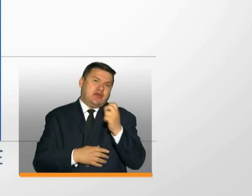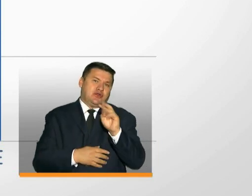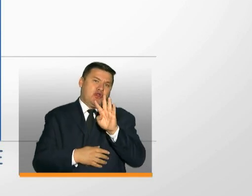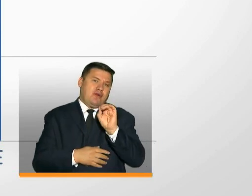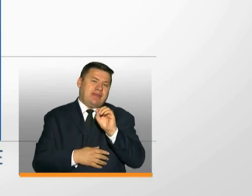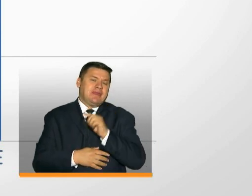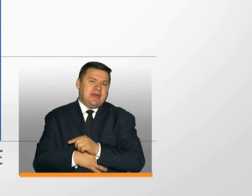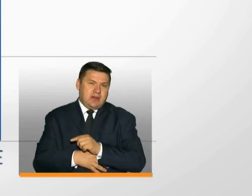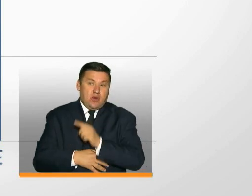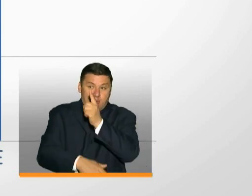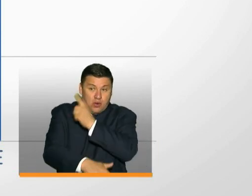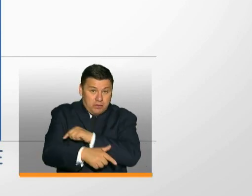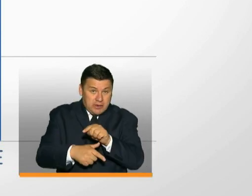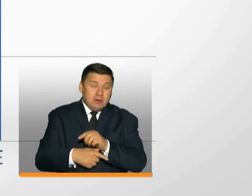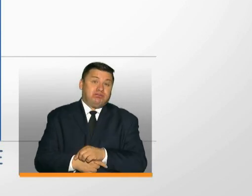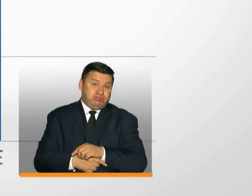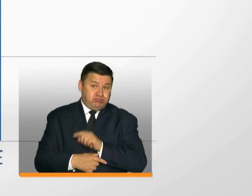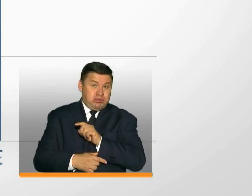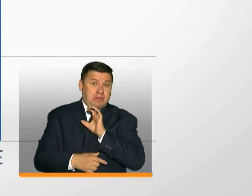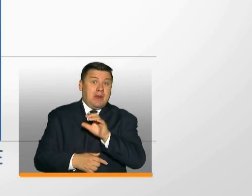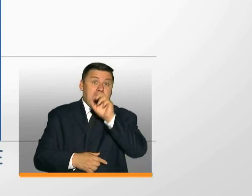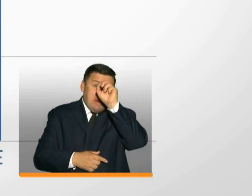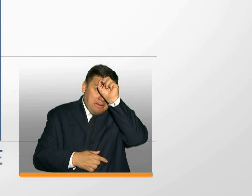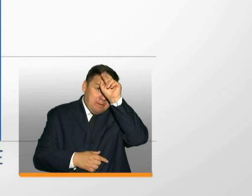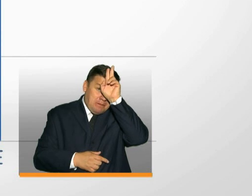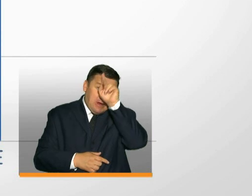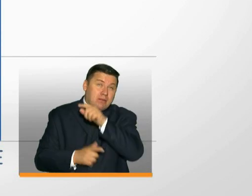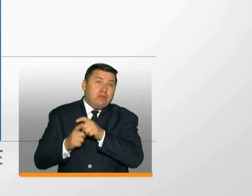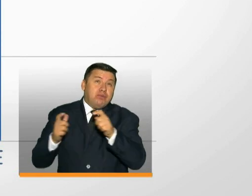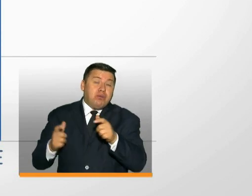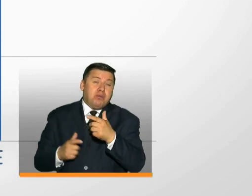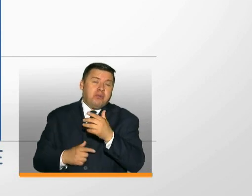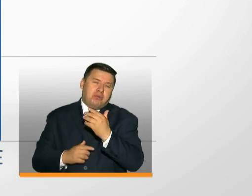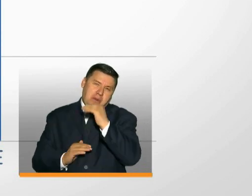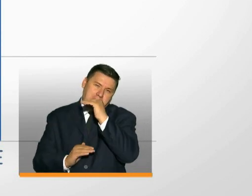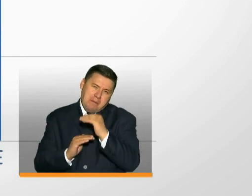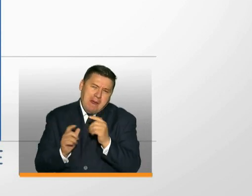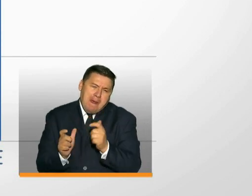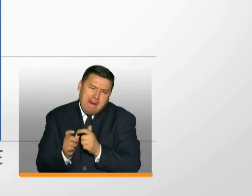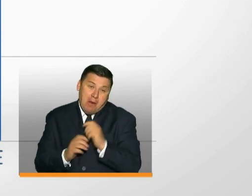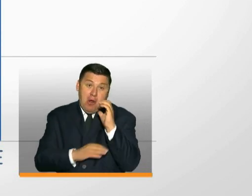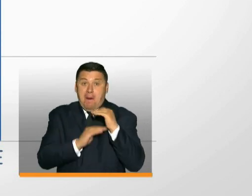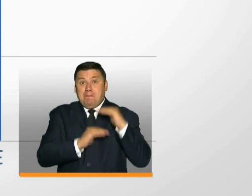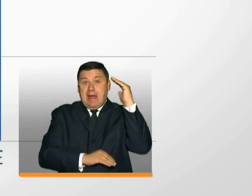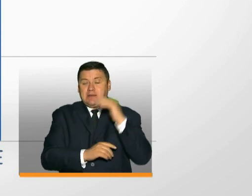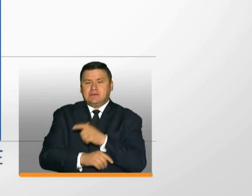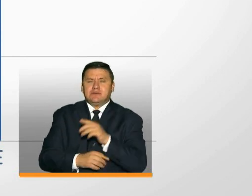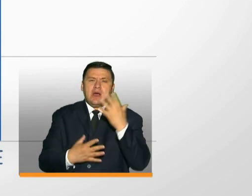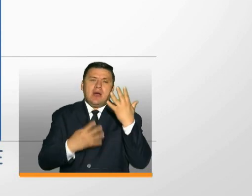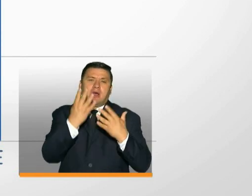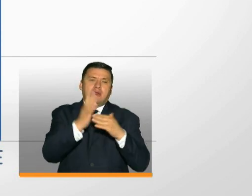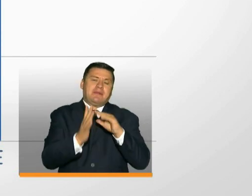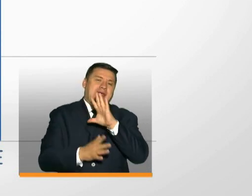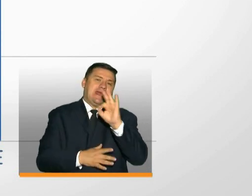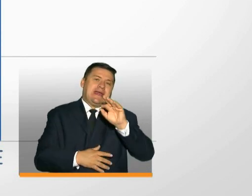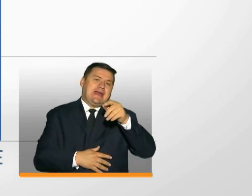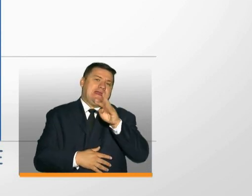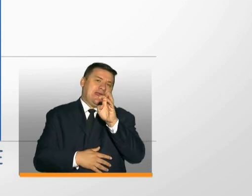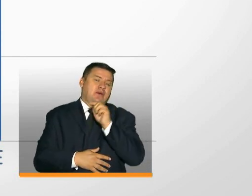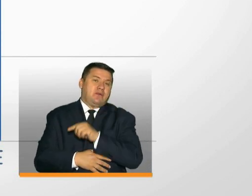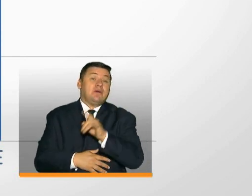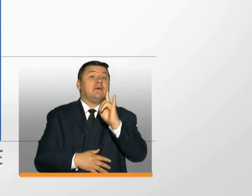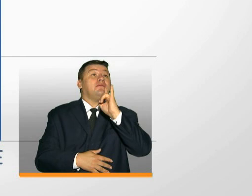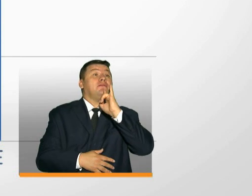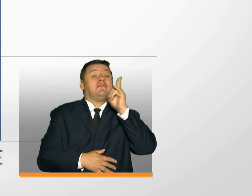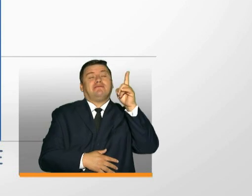14.290 por millón. Un país como Perú, que tiene menos población de Colombia, 14.518.